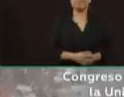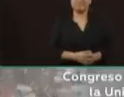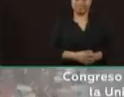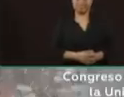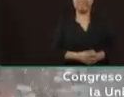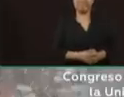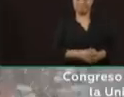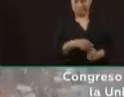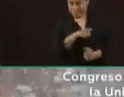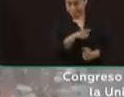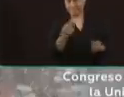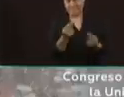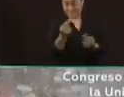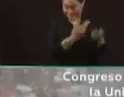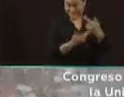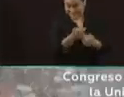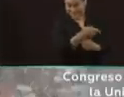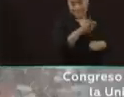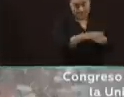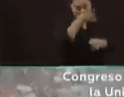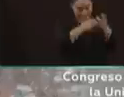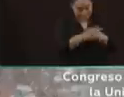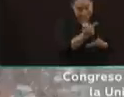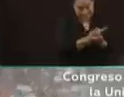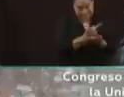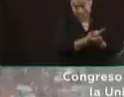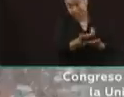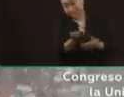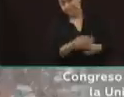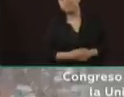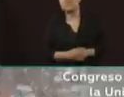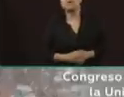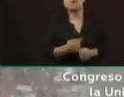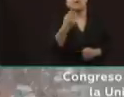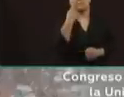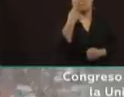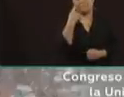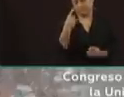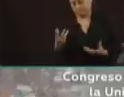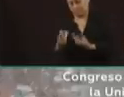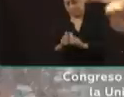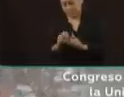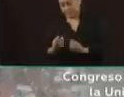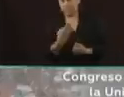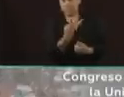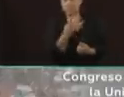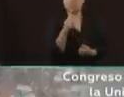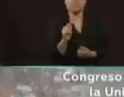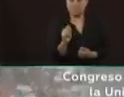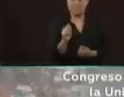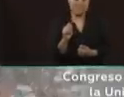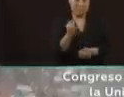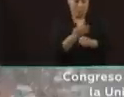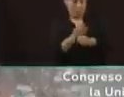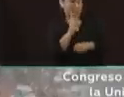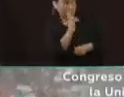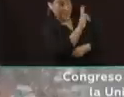Necesitan regresar para que aprendan. Y miren, la 4T, ese informe que está